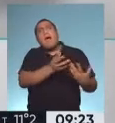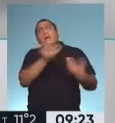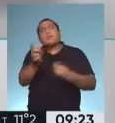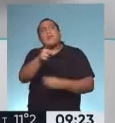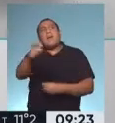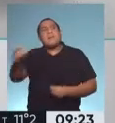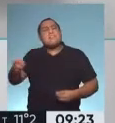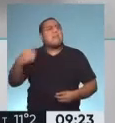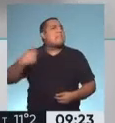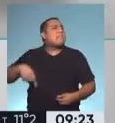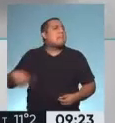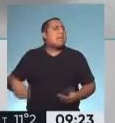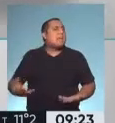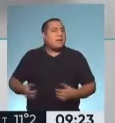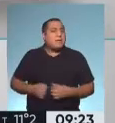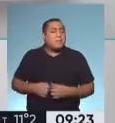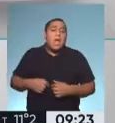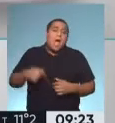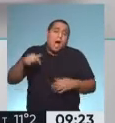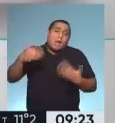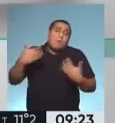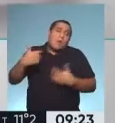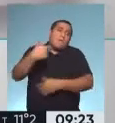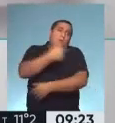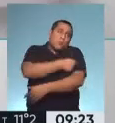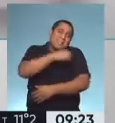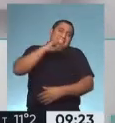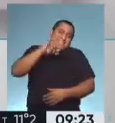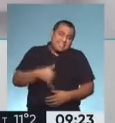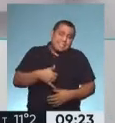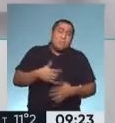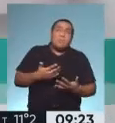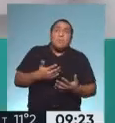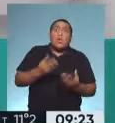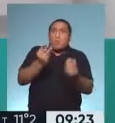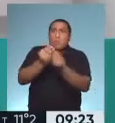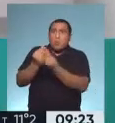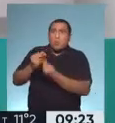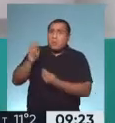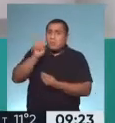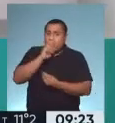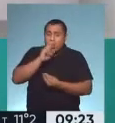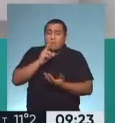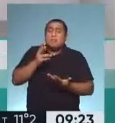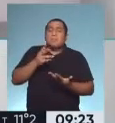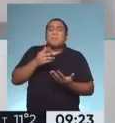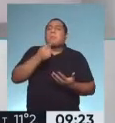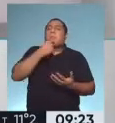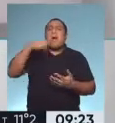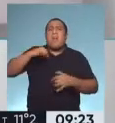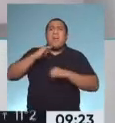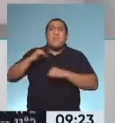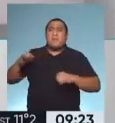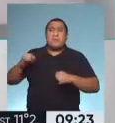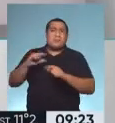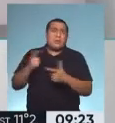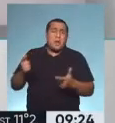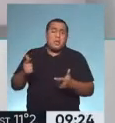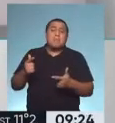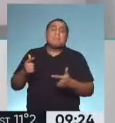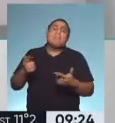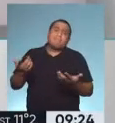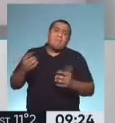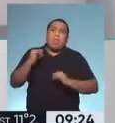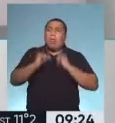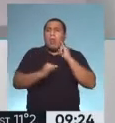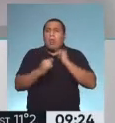acercar más allá de la posibilidad ahora de vacunarse porque también muchas lamentablemente la desinformación hace que tengan temor a la vacuna o al